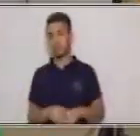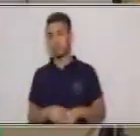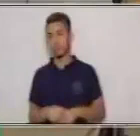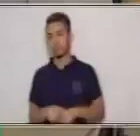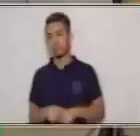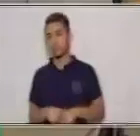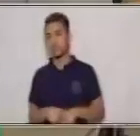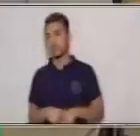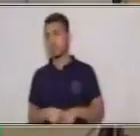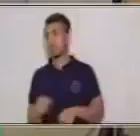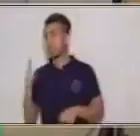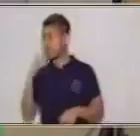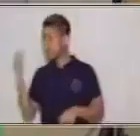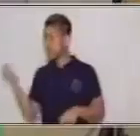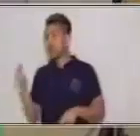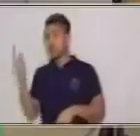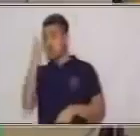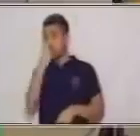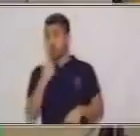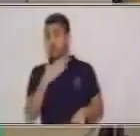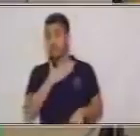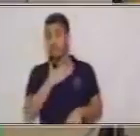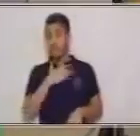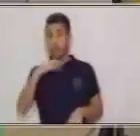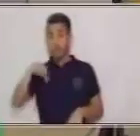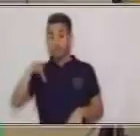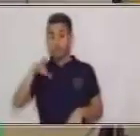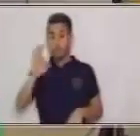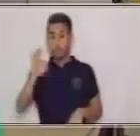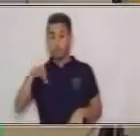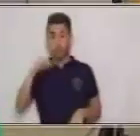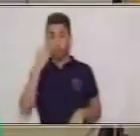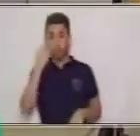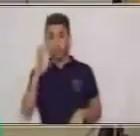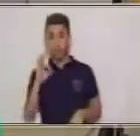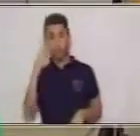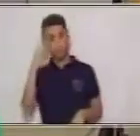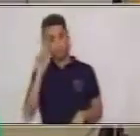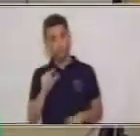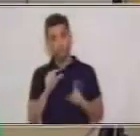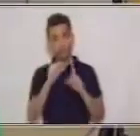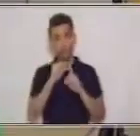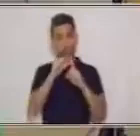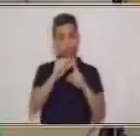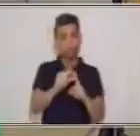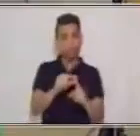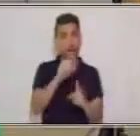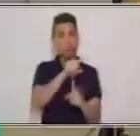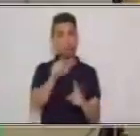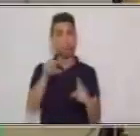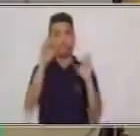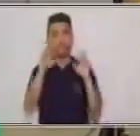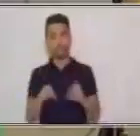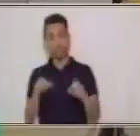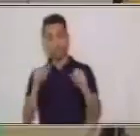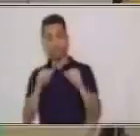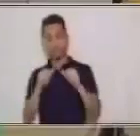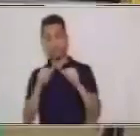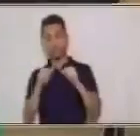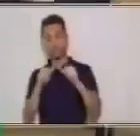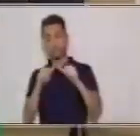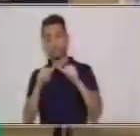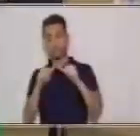Pero si hablamos de los sustantivos propios, son los que sirven para nombrar de manera particular a personas, animales, cosas,